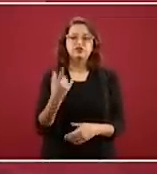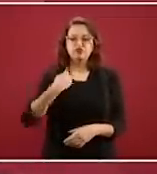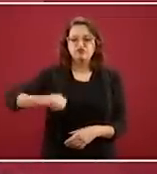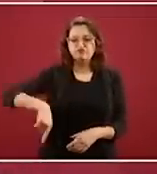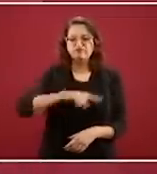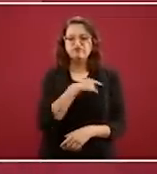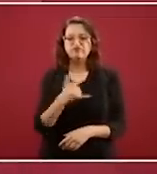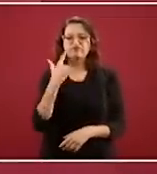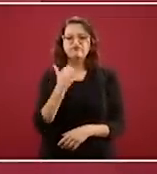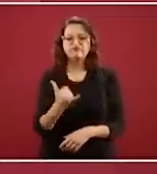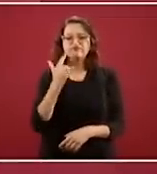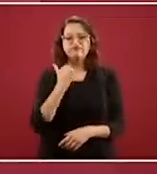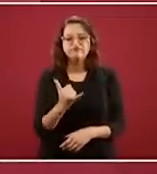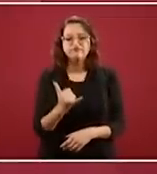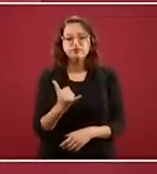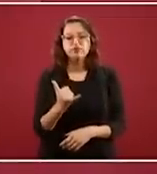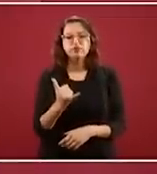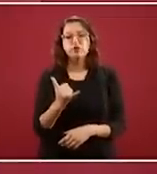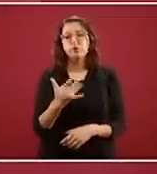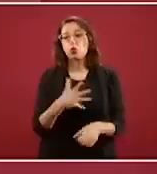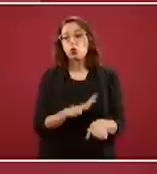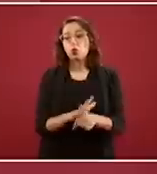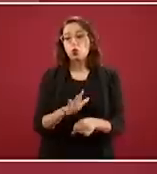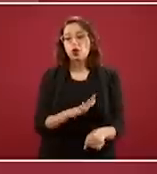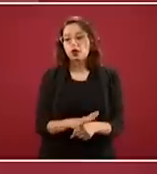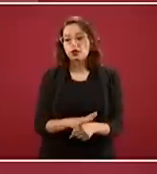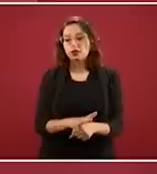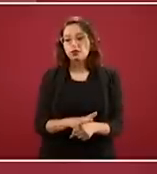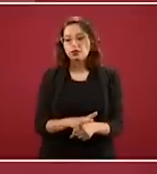tratamos de no